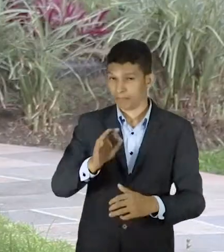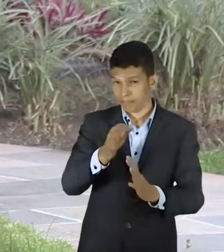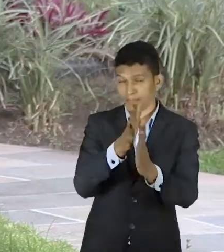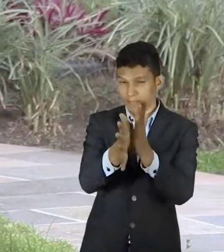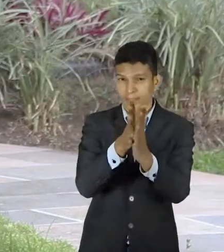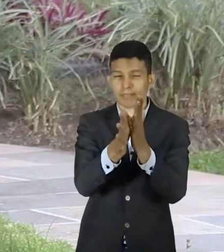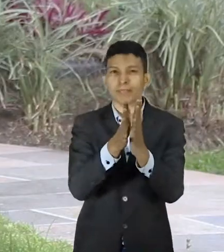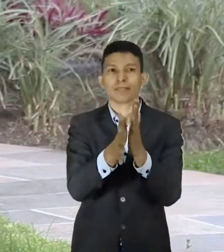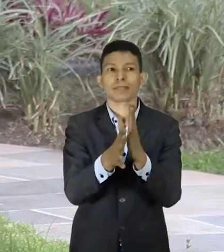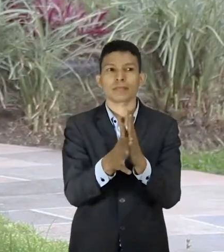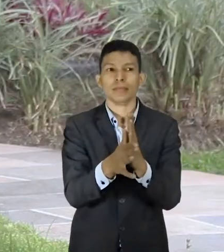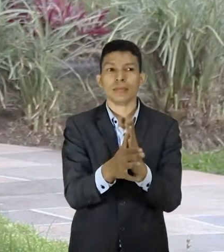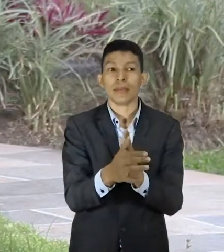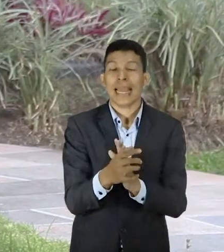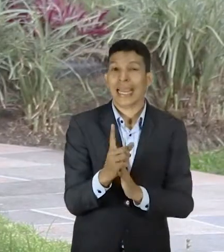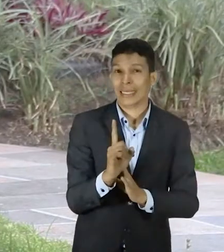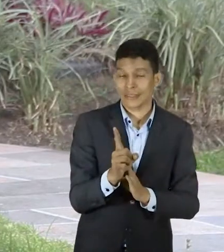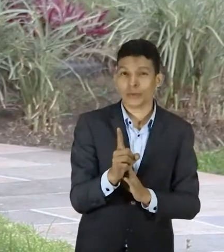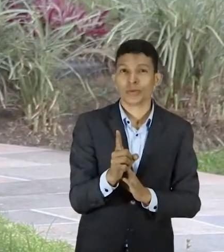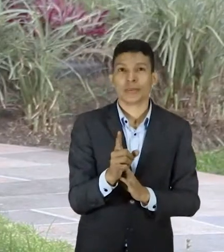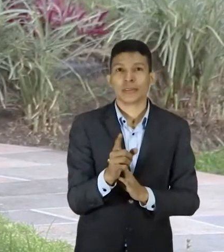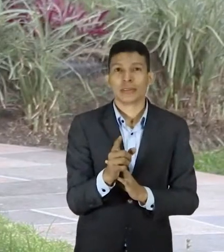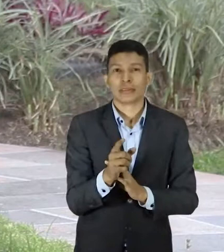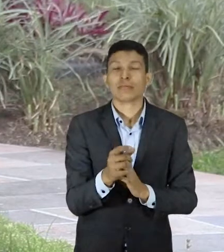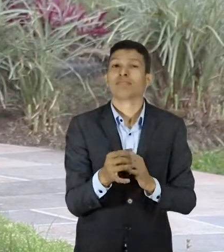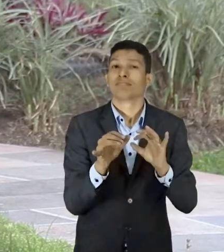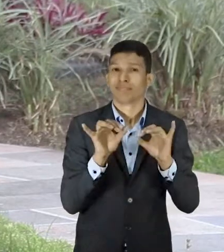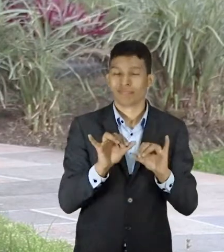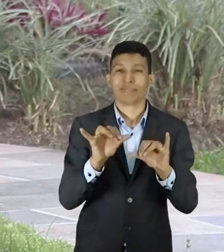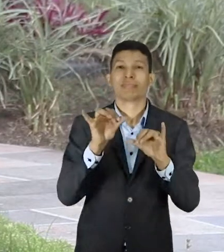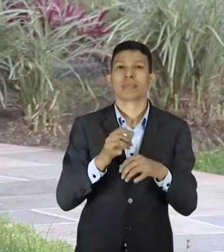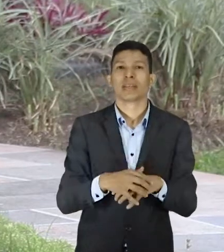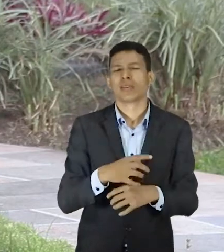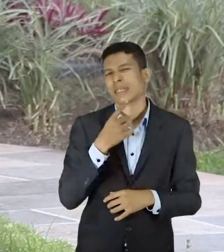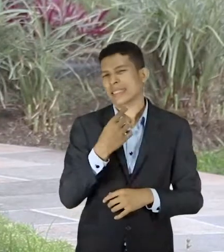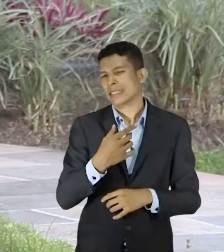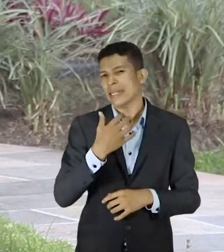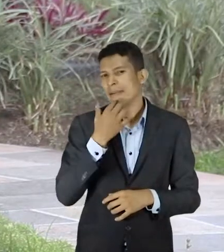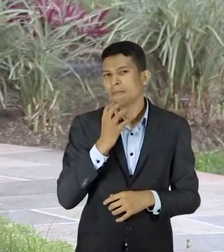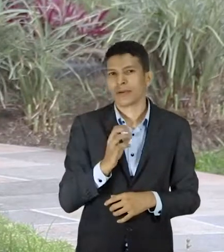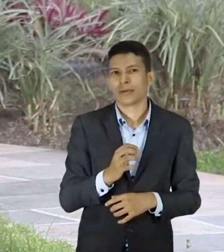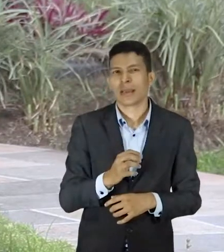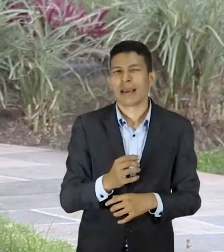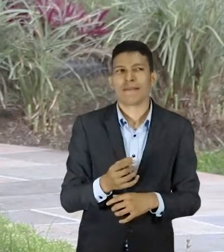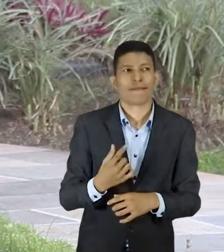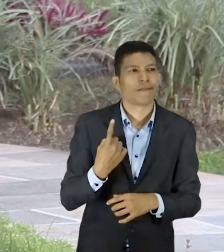ver pues que está diferente, pero